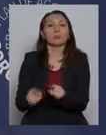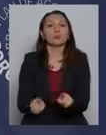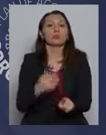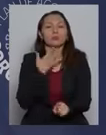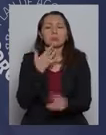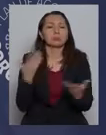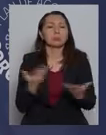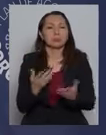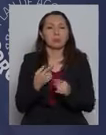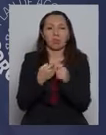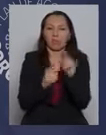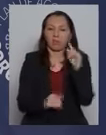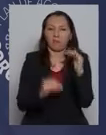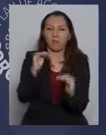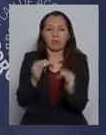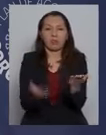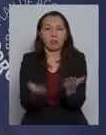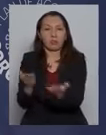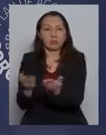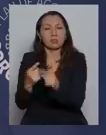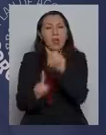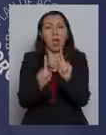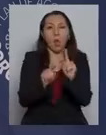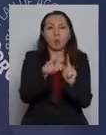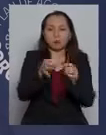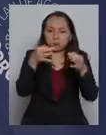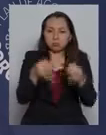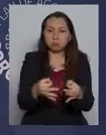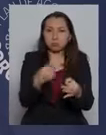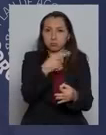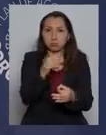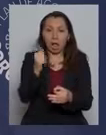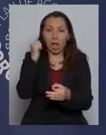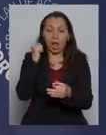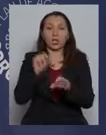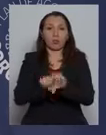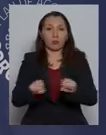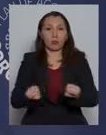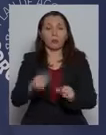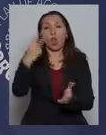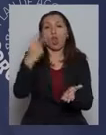¿por qué hay diferencia también entre los casos confirmados por ustedes ayer,